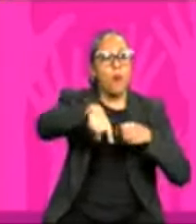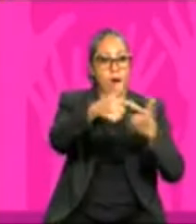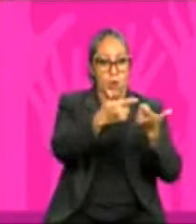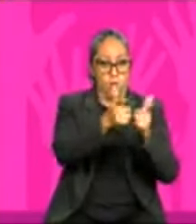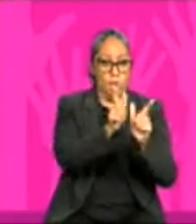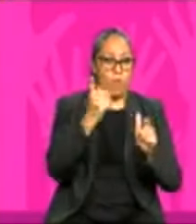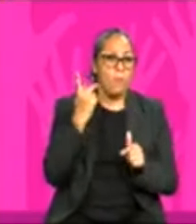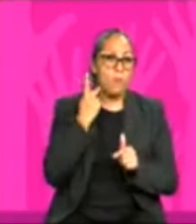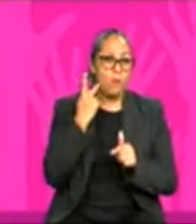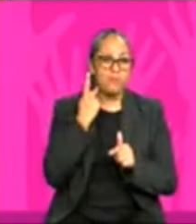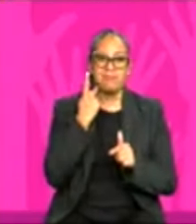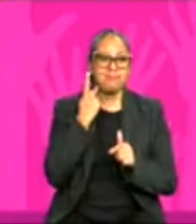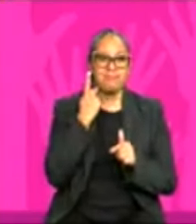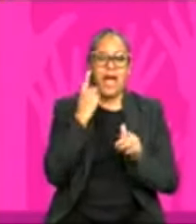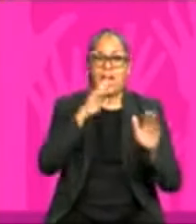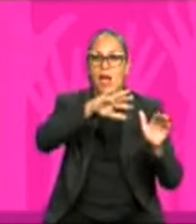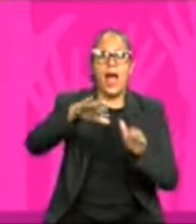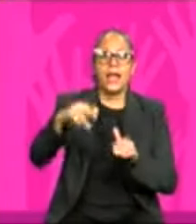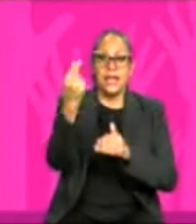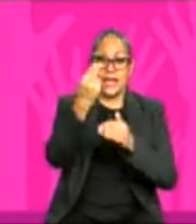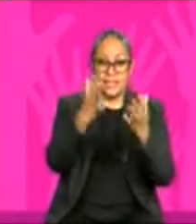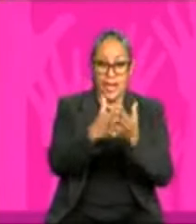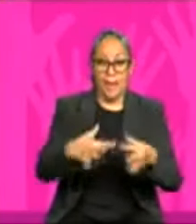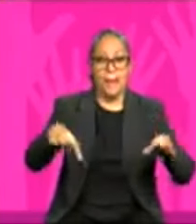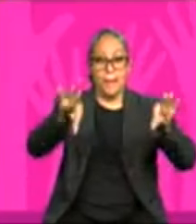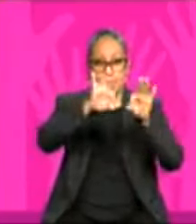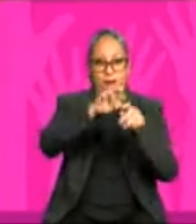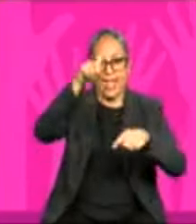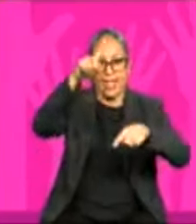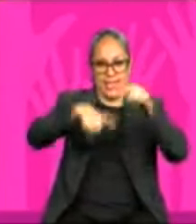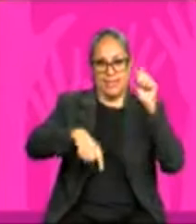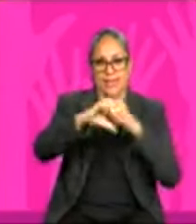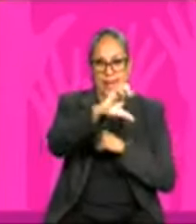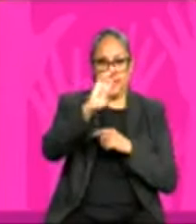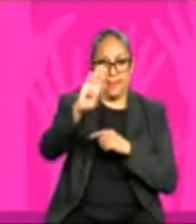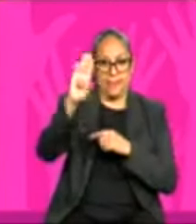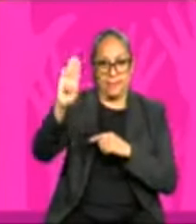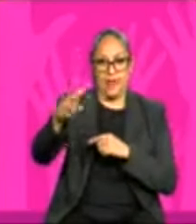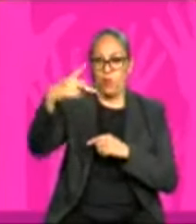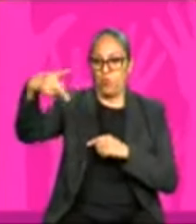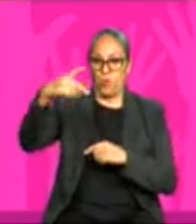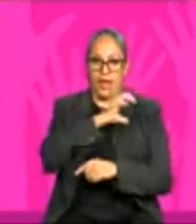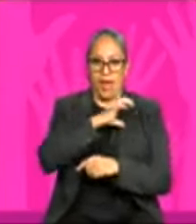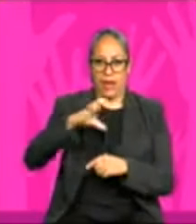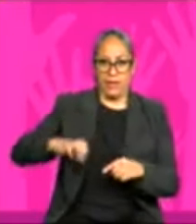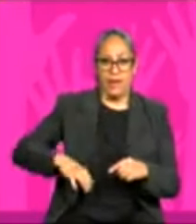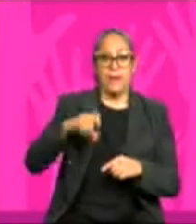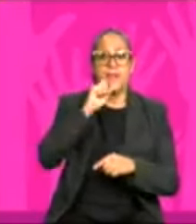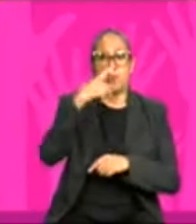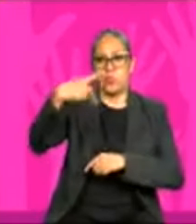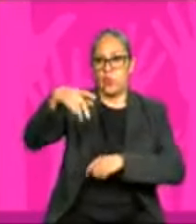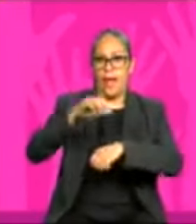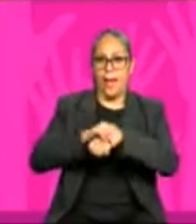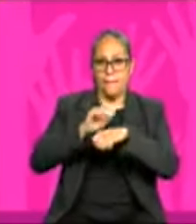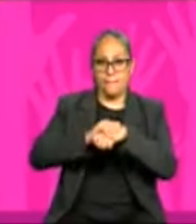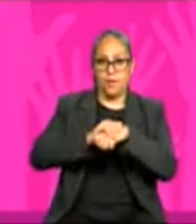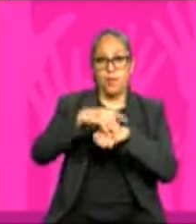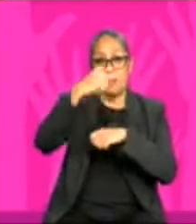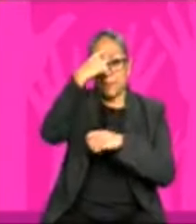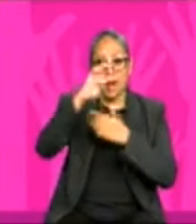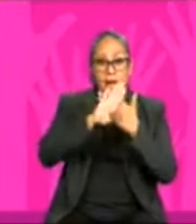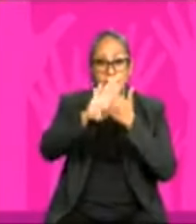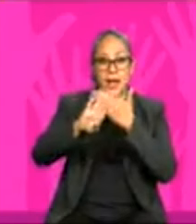de rescatar a Morelos y sacar del gobierno a Cuauhtémoc Blanco, a su candidata y a sus cómplices, para que no sigan destruyendo el